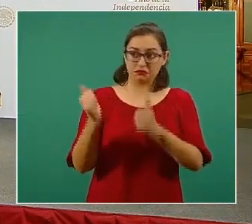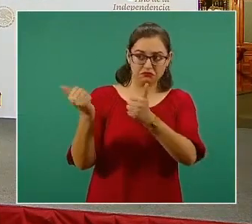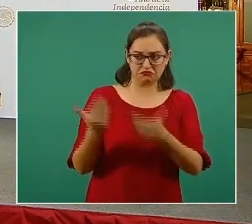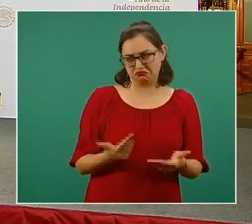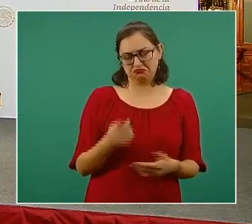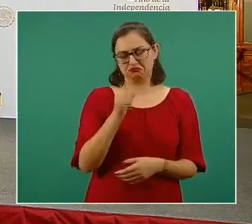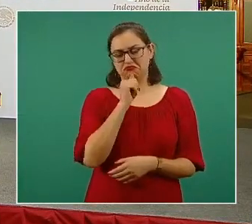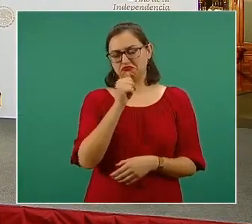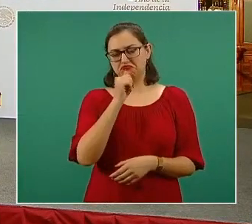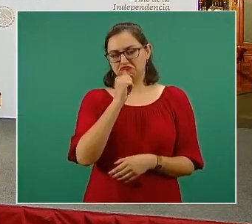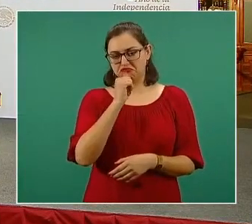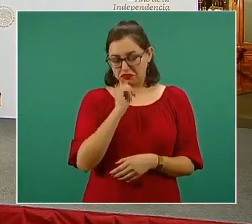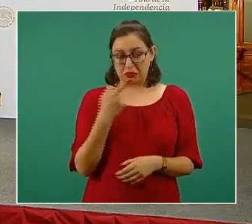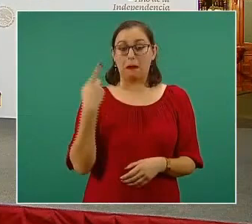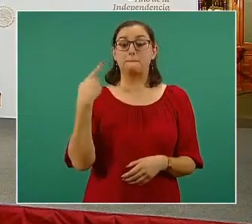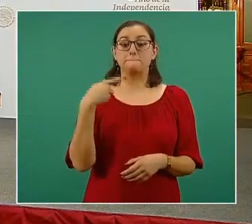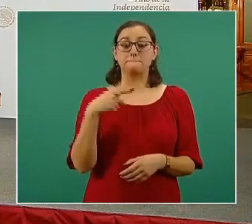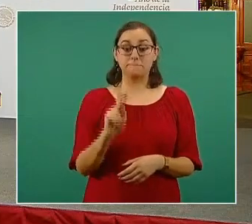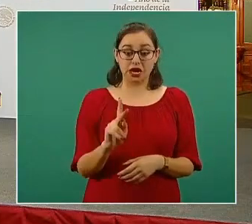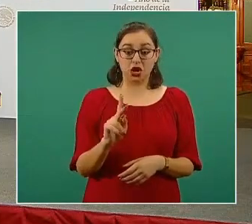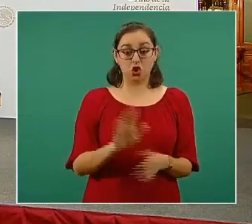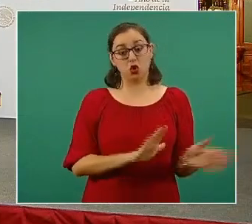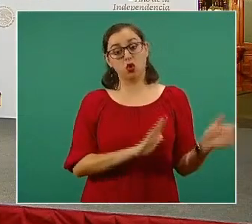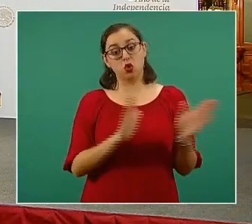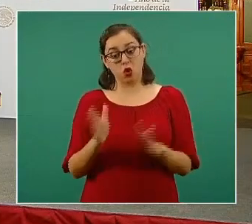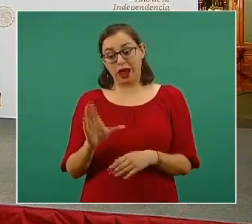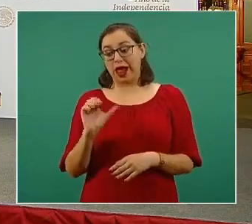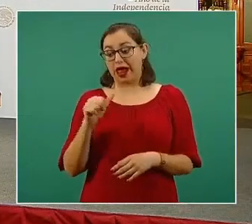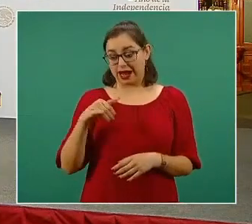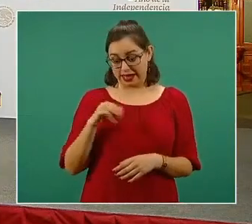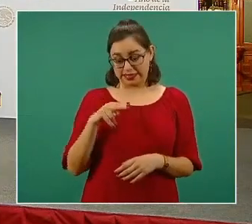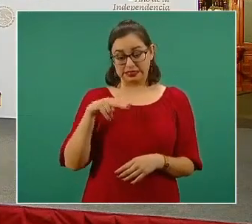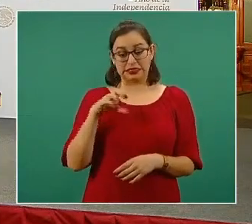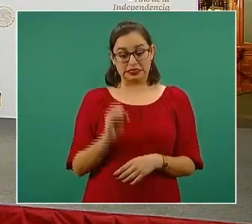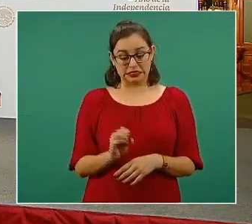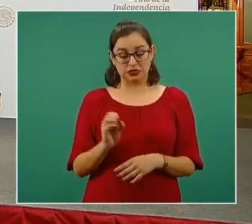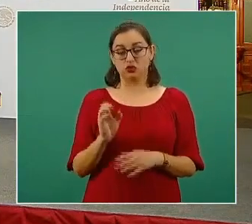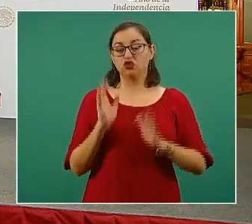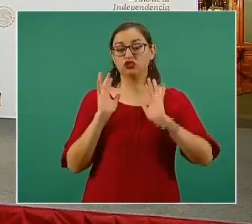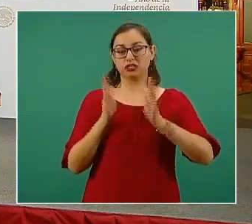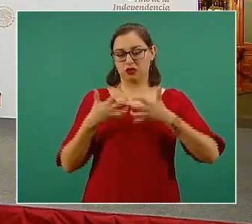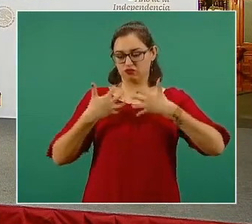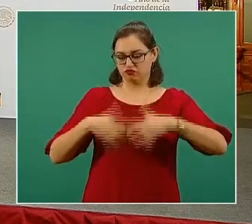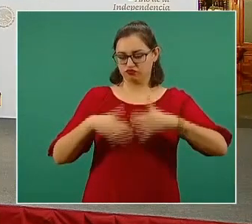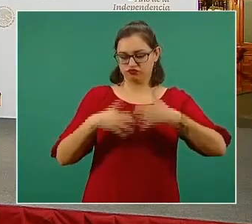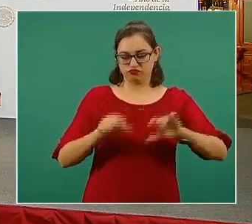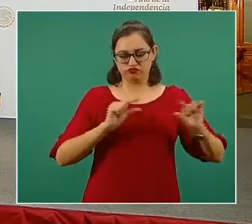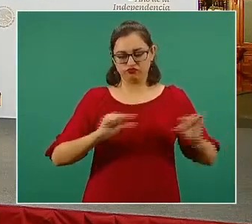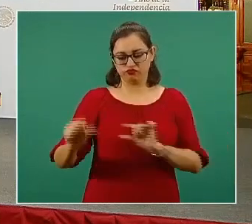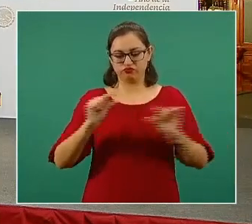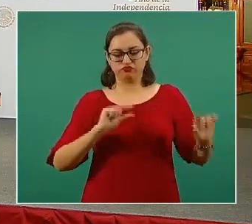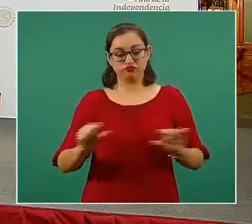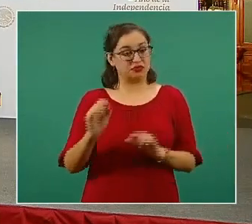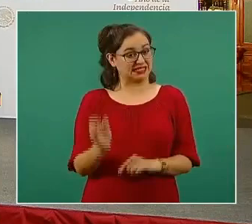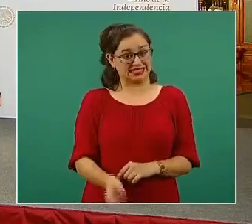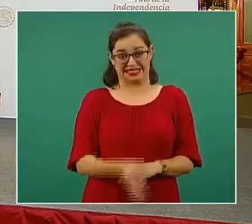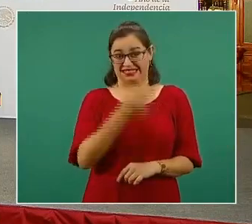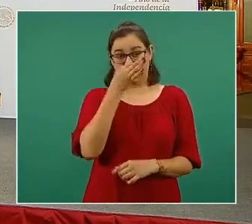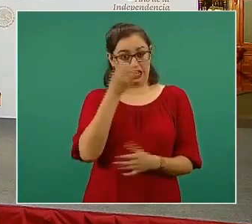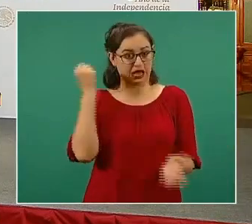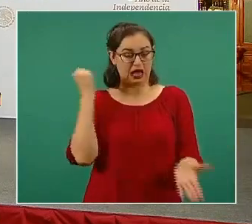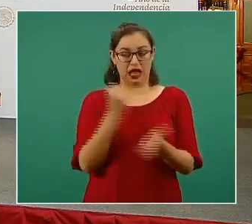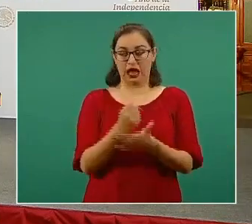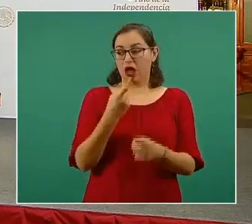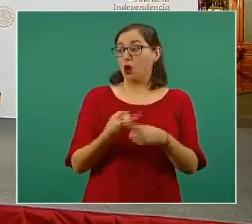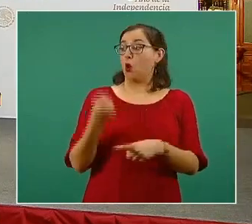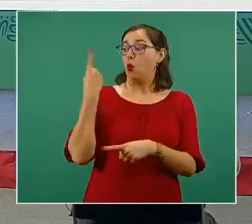tenemos varios componentes de los lotes que están por liberarse. Uno es el lote que quedó pendiente de liberación la